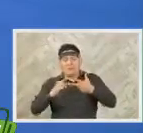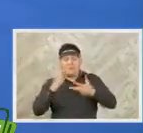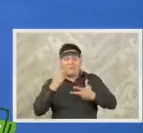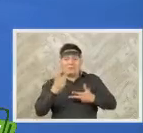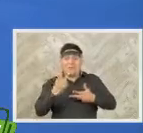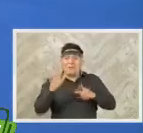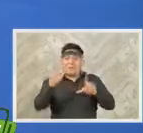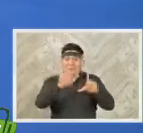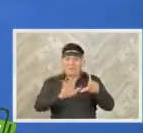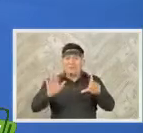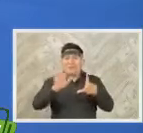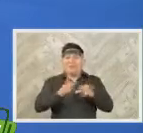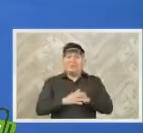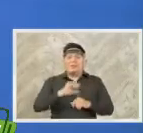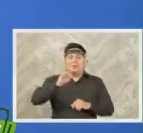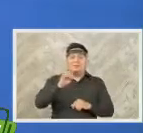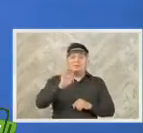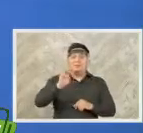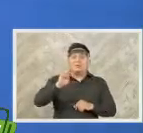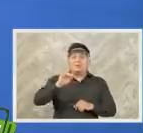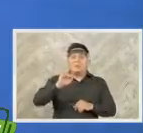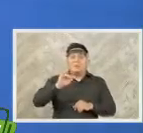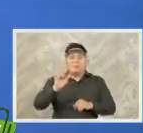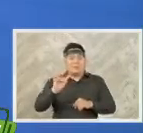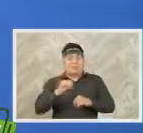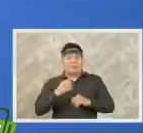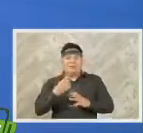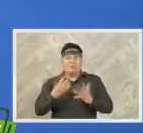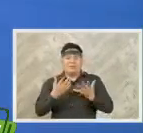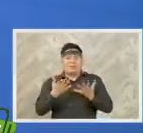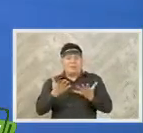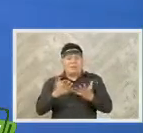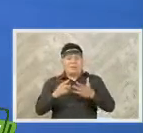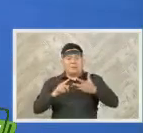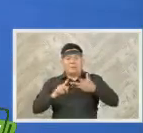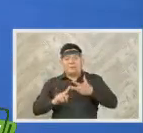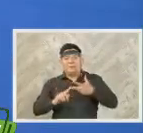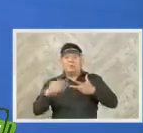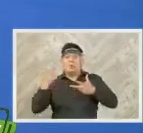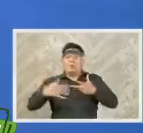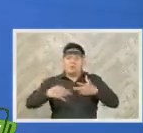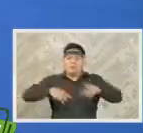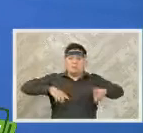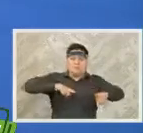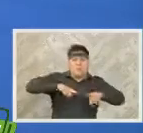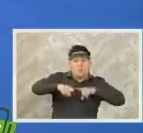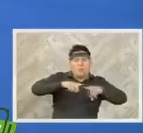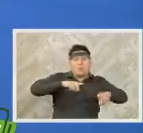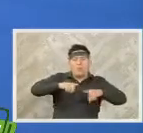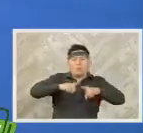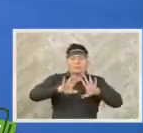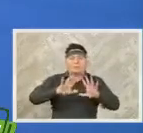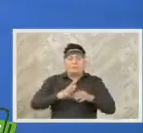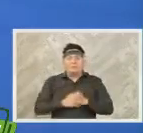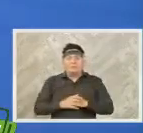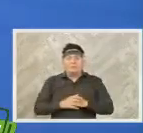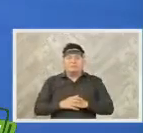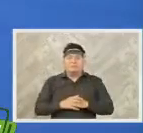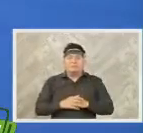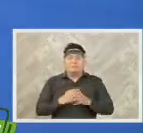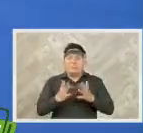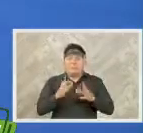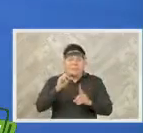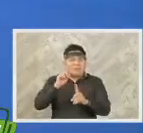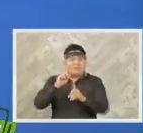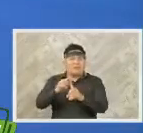que Jamie nos presentó, es una línea que busca fortalecer la competitividad, pero centrado específicamente en el